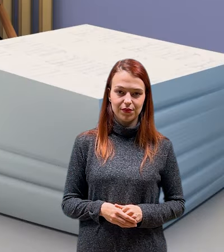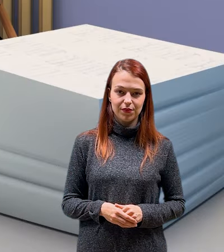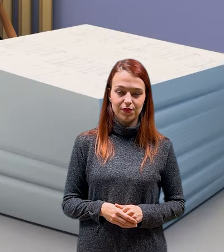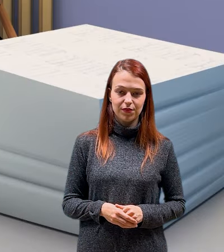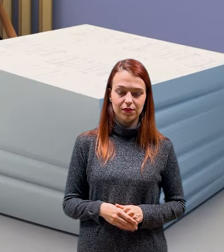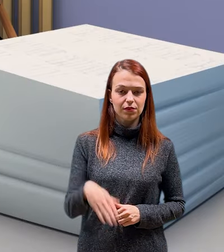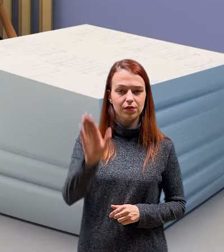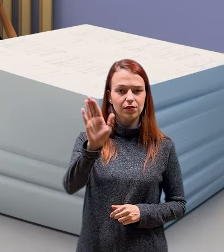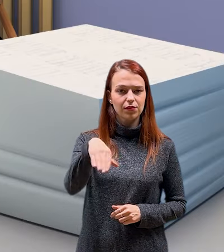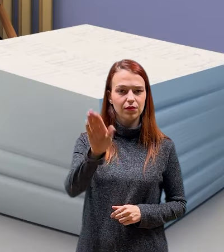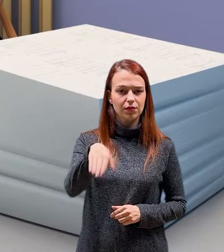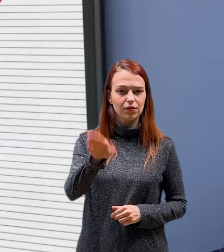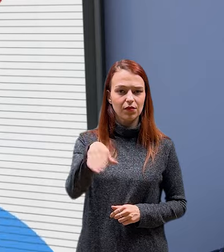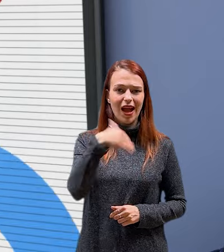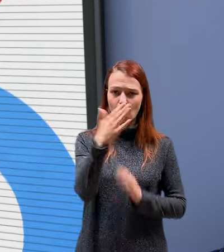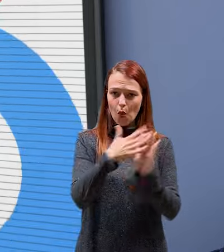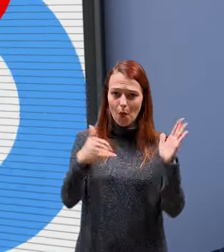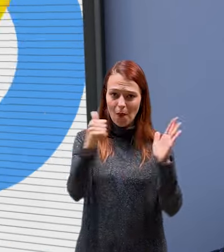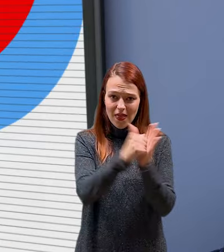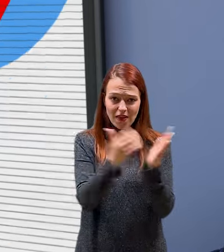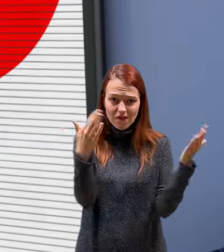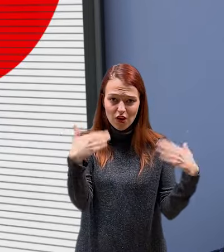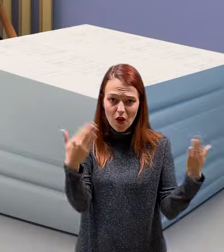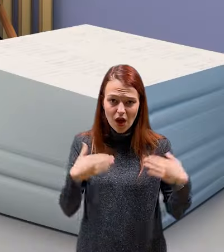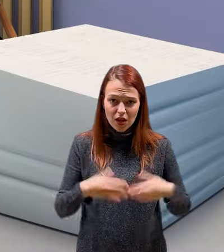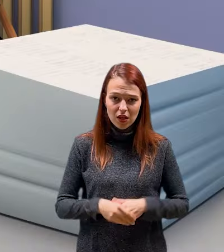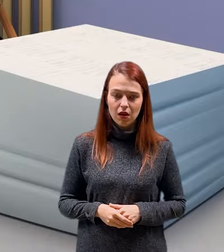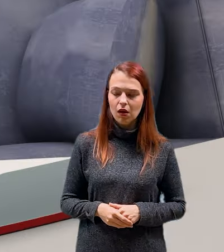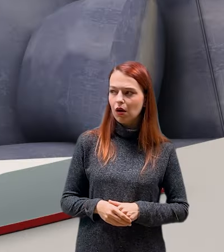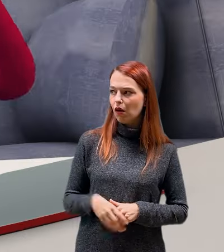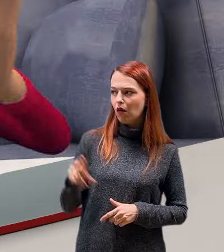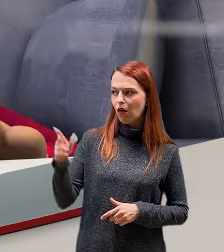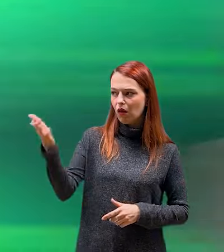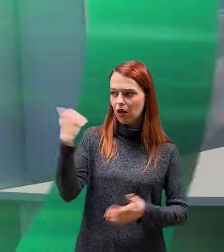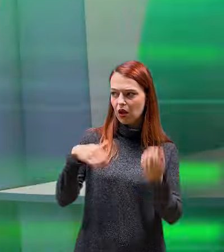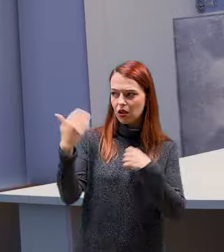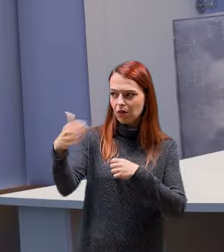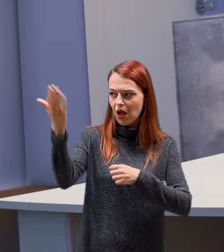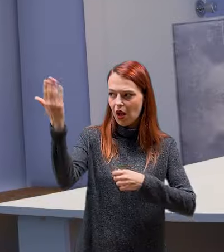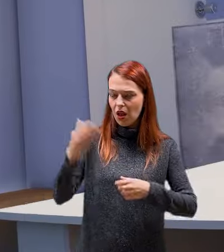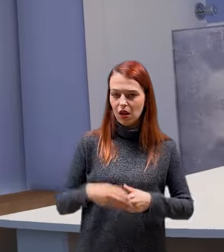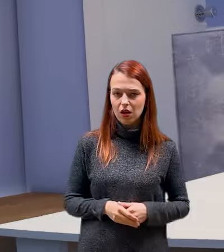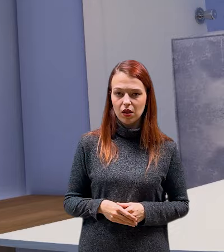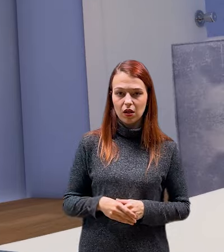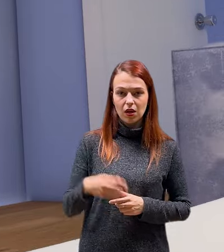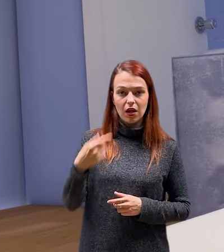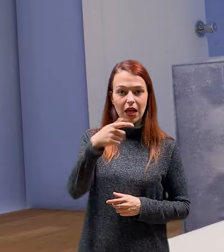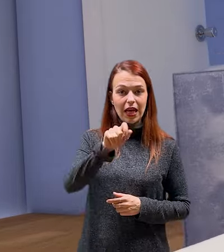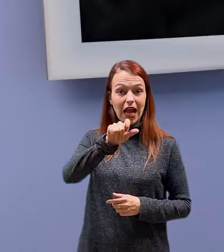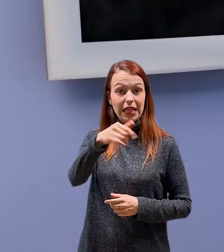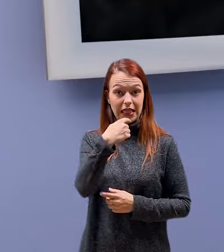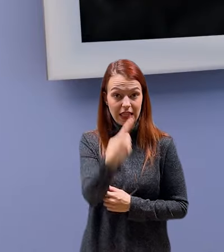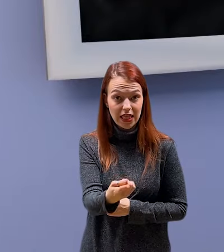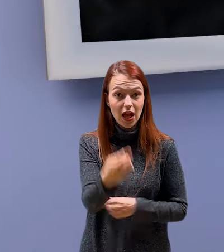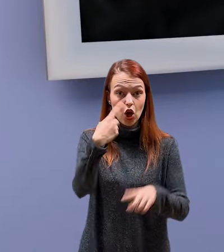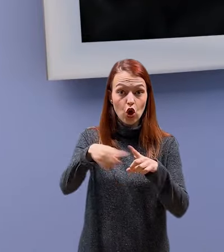Oye, ¿y de esto no hay un PDF o algo? Macho, qué carácter. Dice el gran maestro Gali que